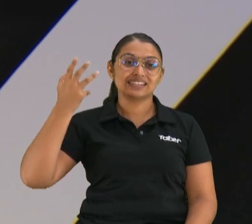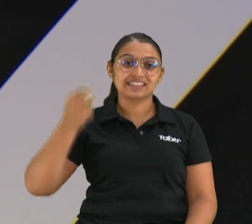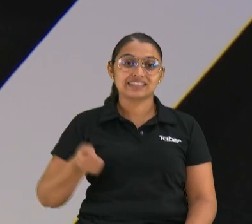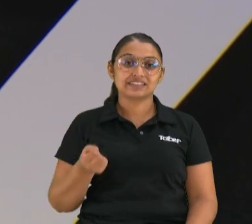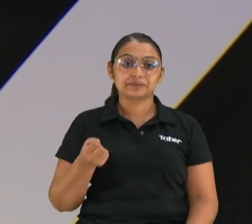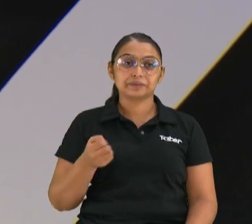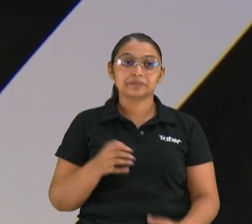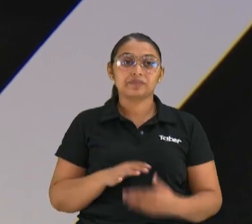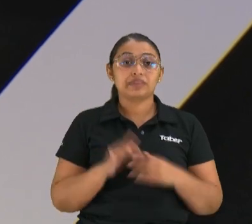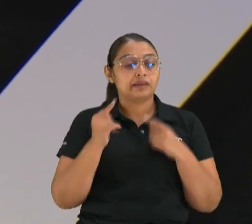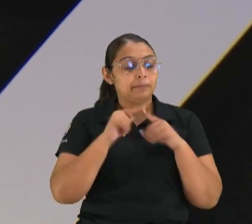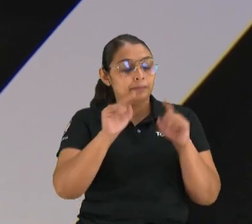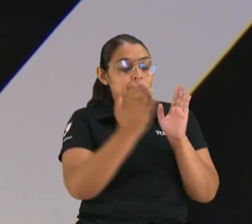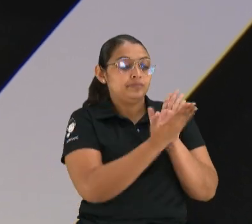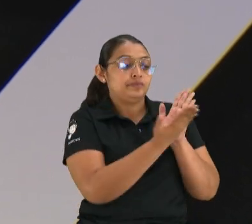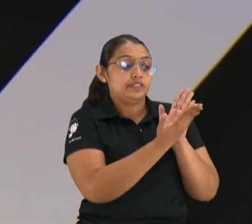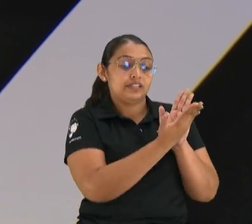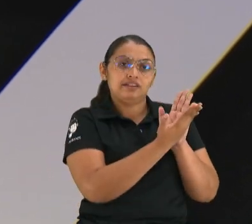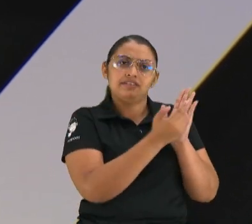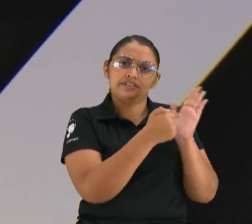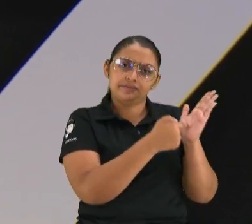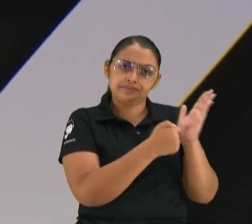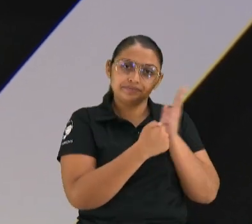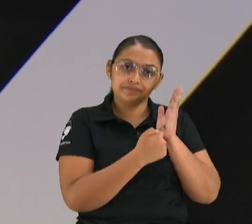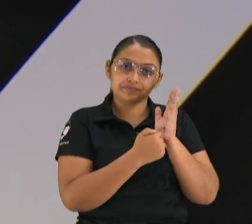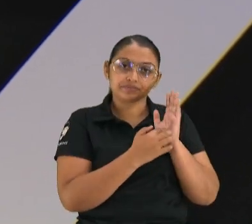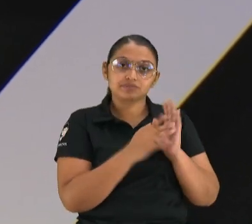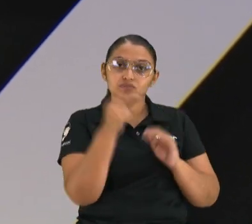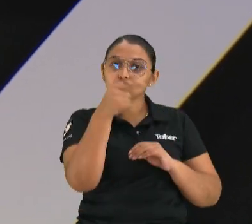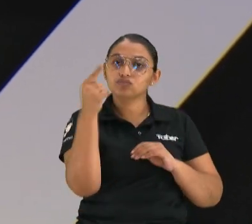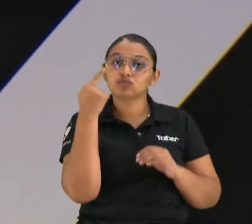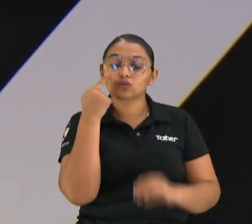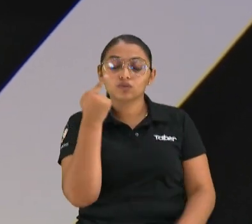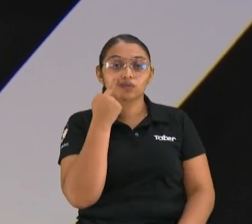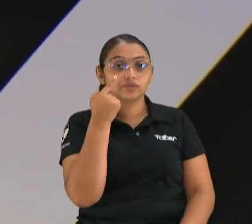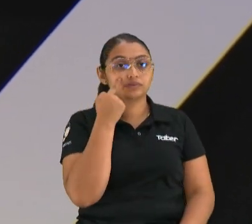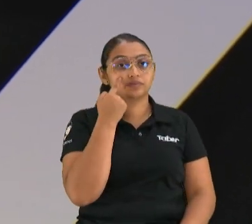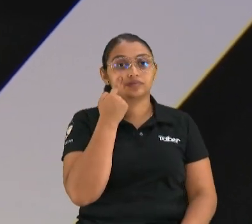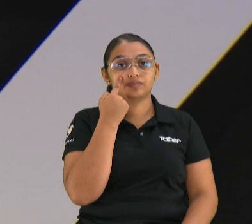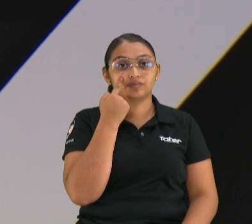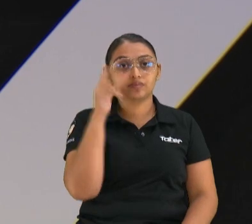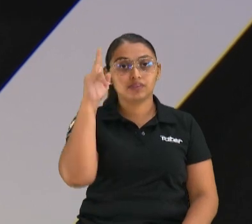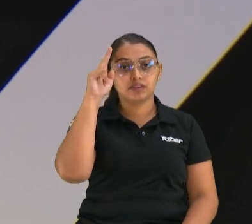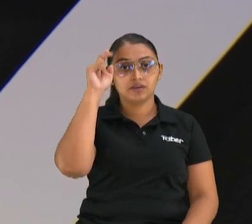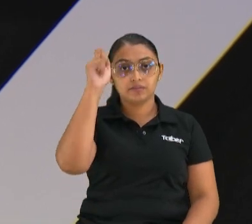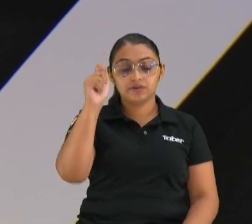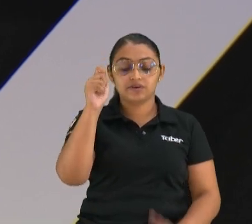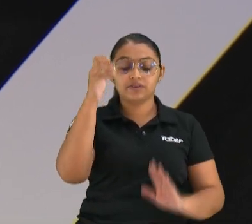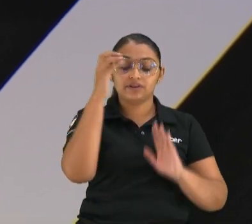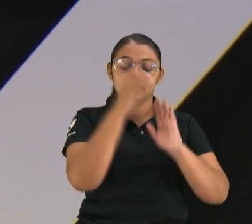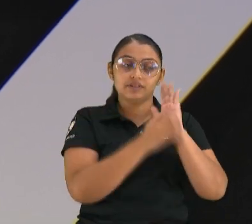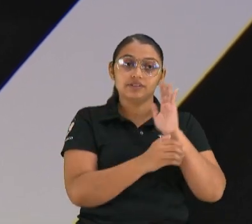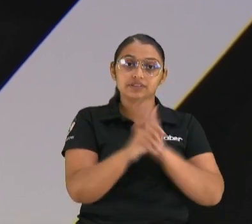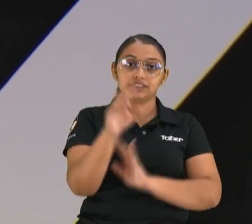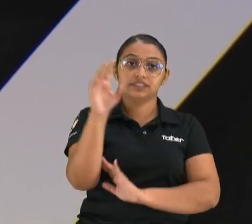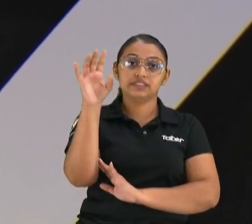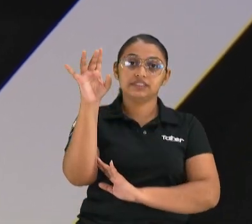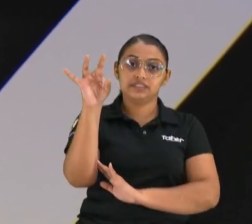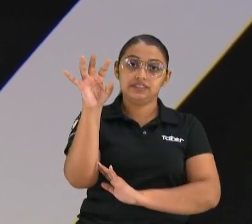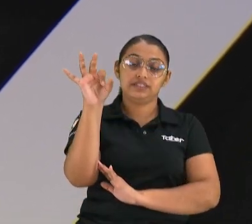pero la palabra del señor tiene algo para nosotros vaya conmigo en la Biblia y busque Proverbios capítulo 19